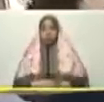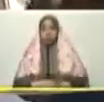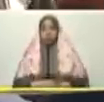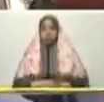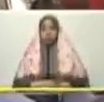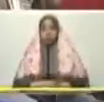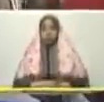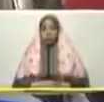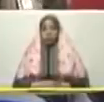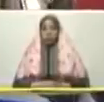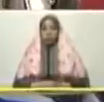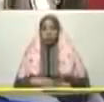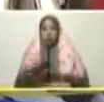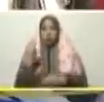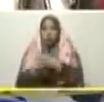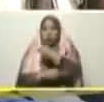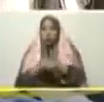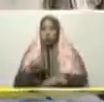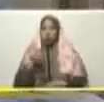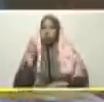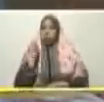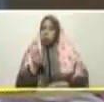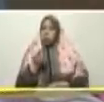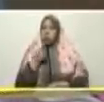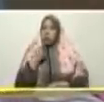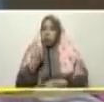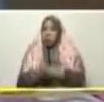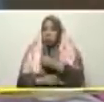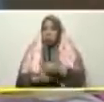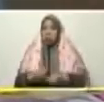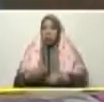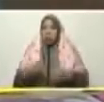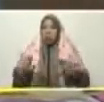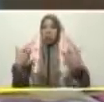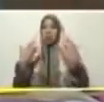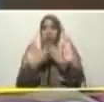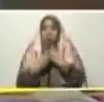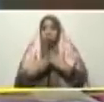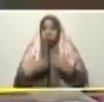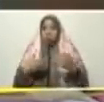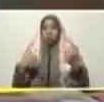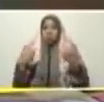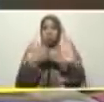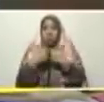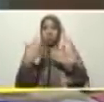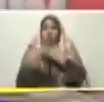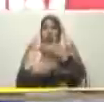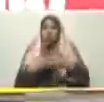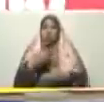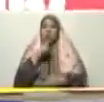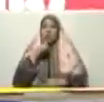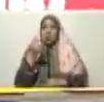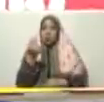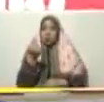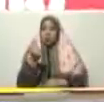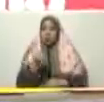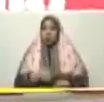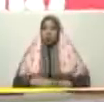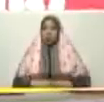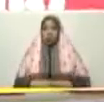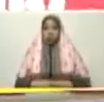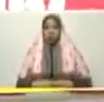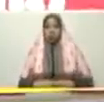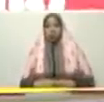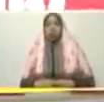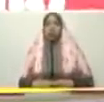le dije nos están haciendo tarde una guerra criminal contra la economía tarde por